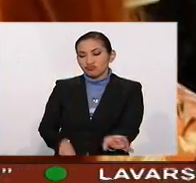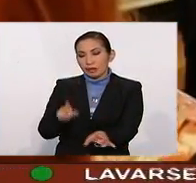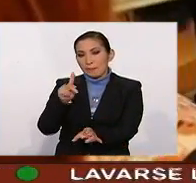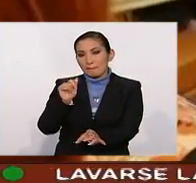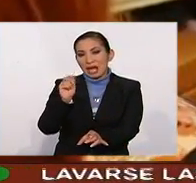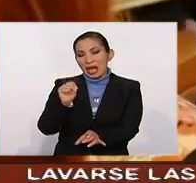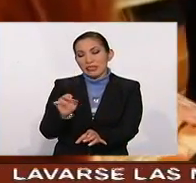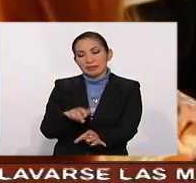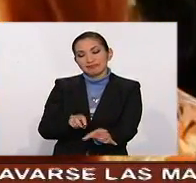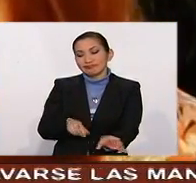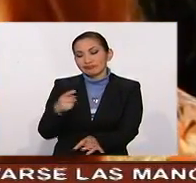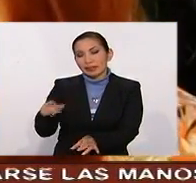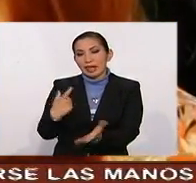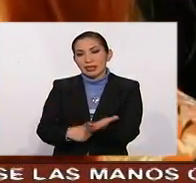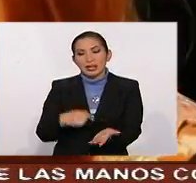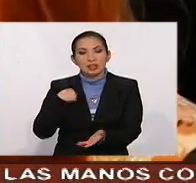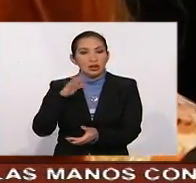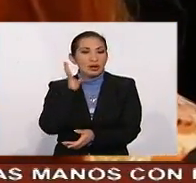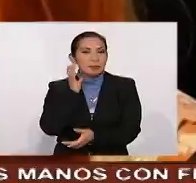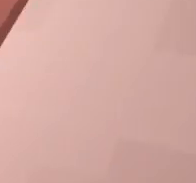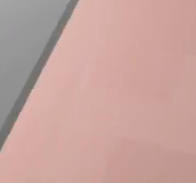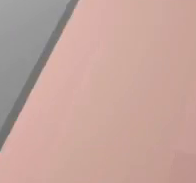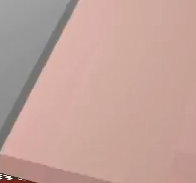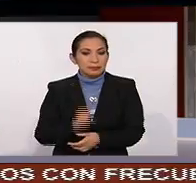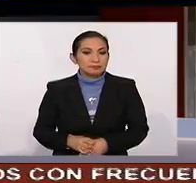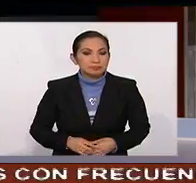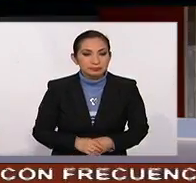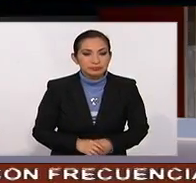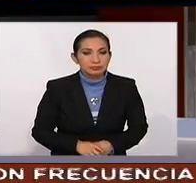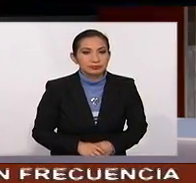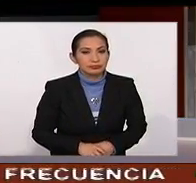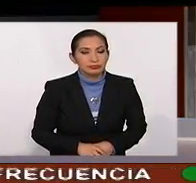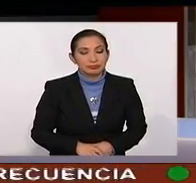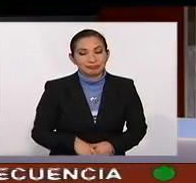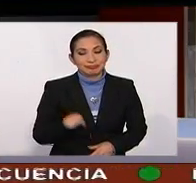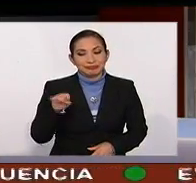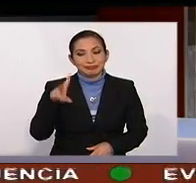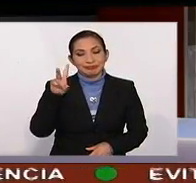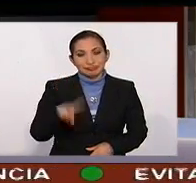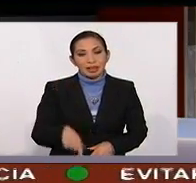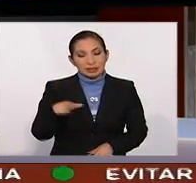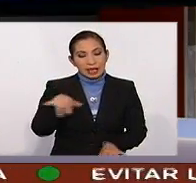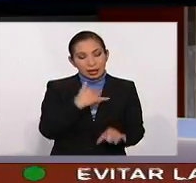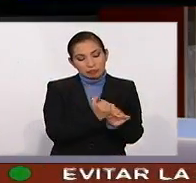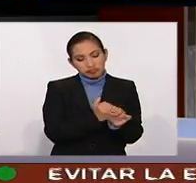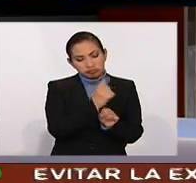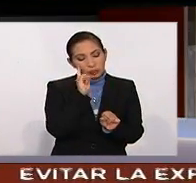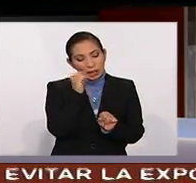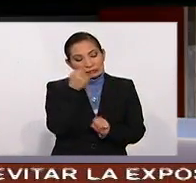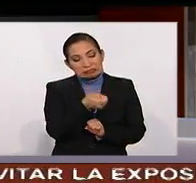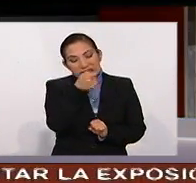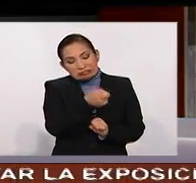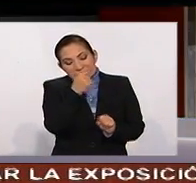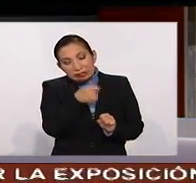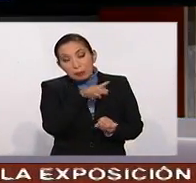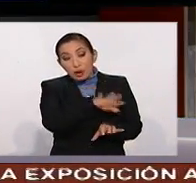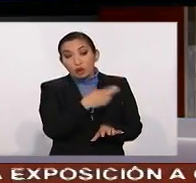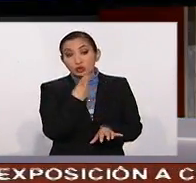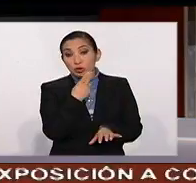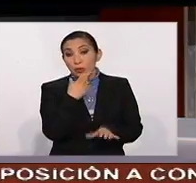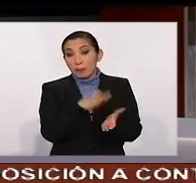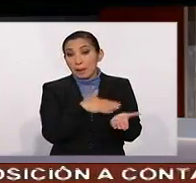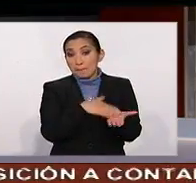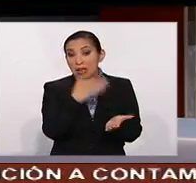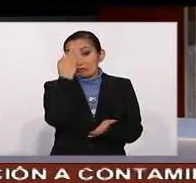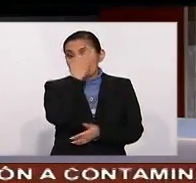parlamentario del PAN en el Congreso de Sinaloa. Y sí, se le investiga sobre todo porque utilizó